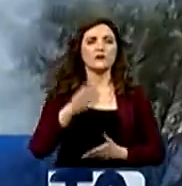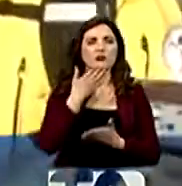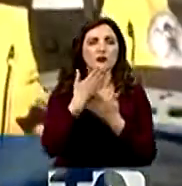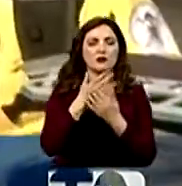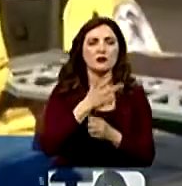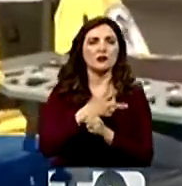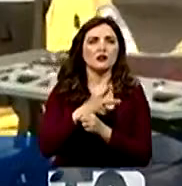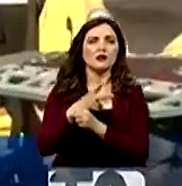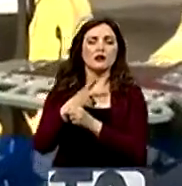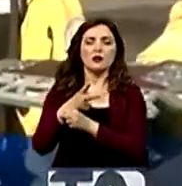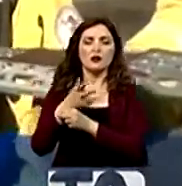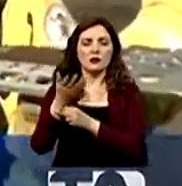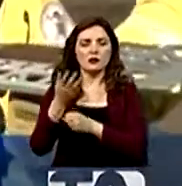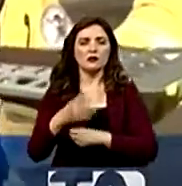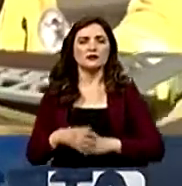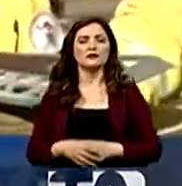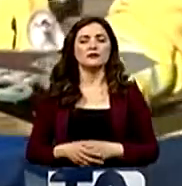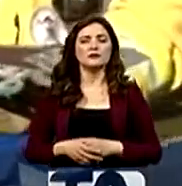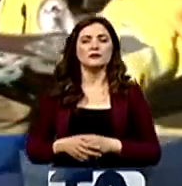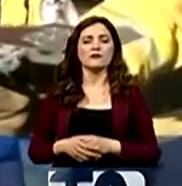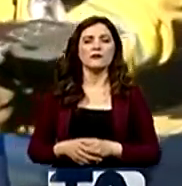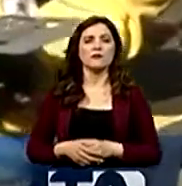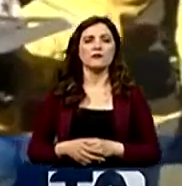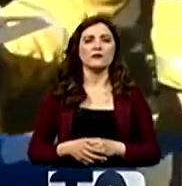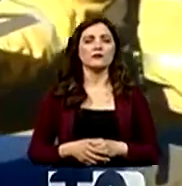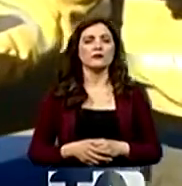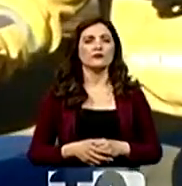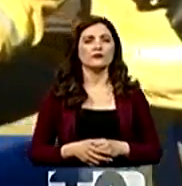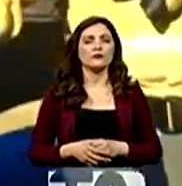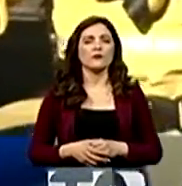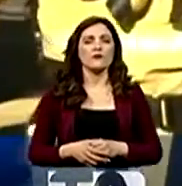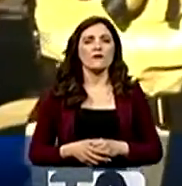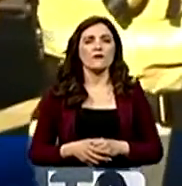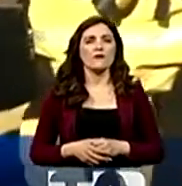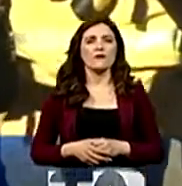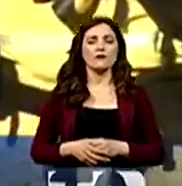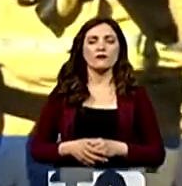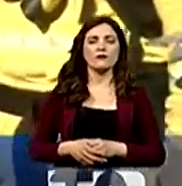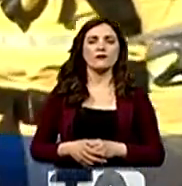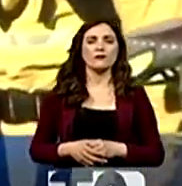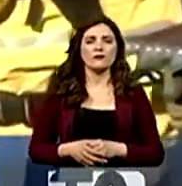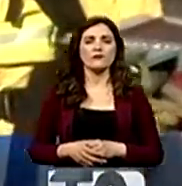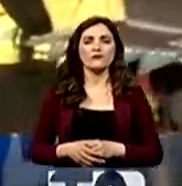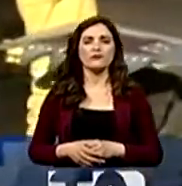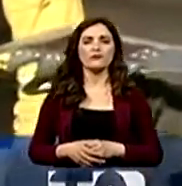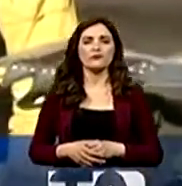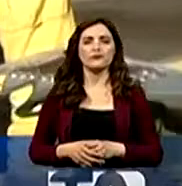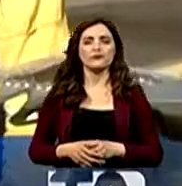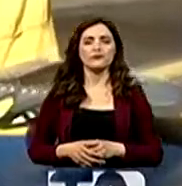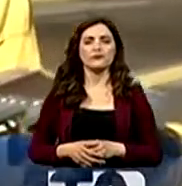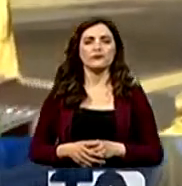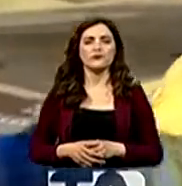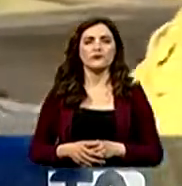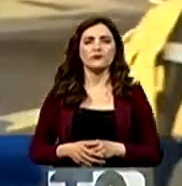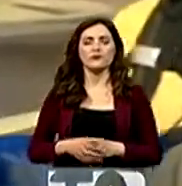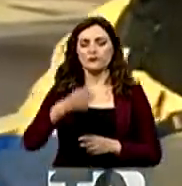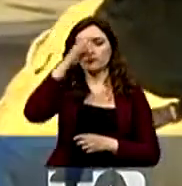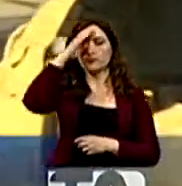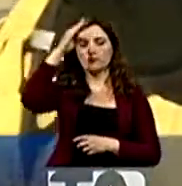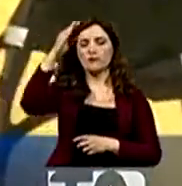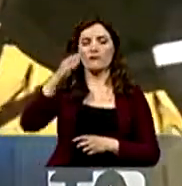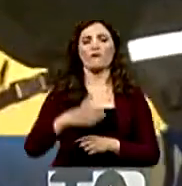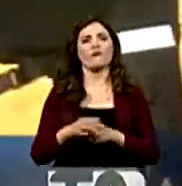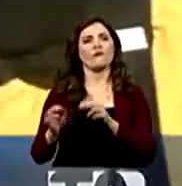las imágenes que nos proporcionó, pero en este momento también les queremos mostrar a los bomberos que están listos, todos sus materiales y todos